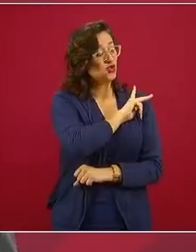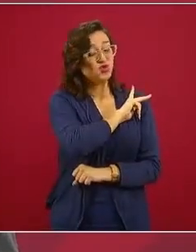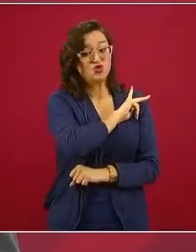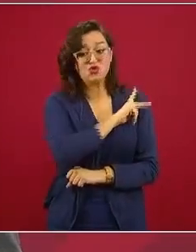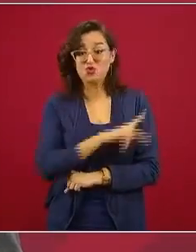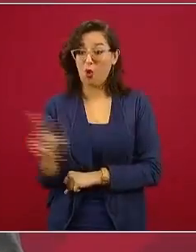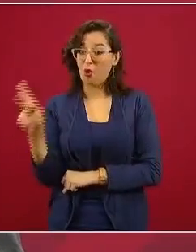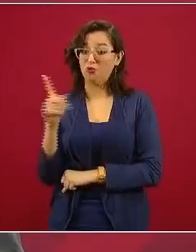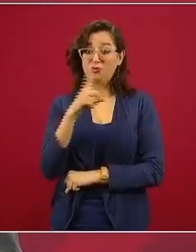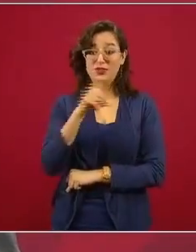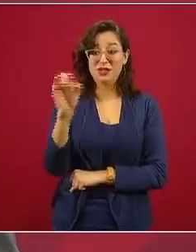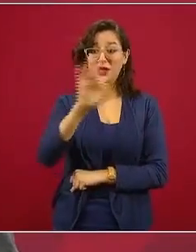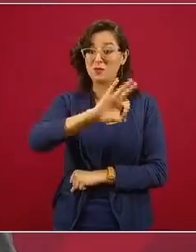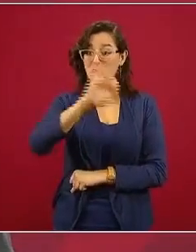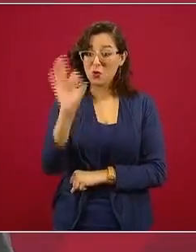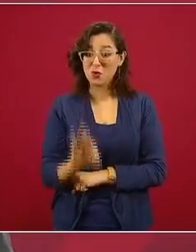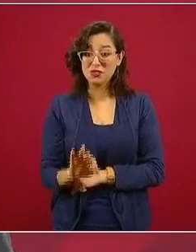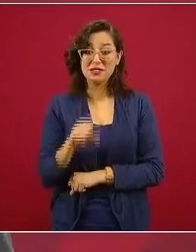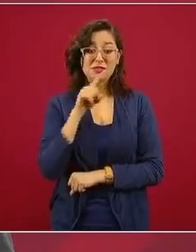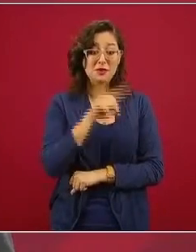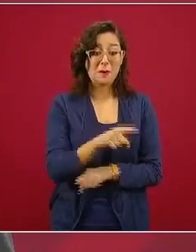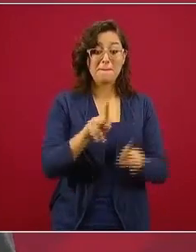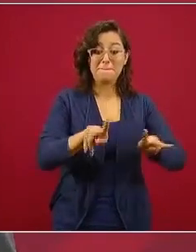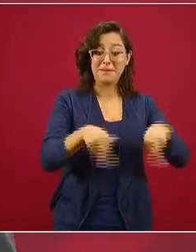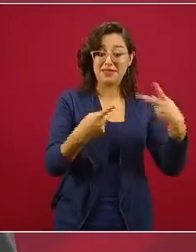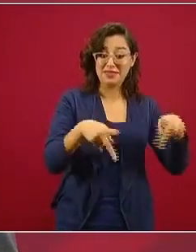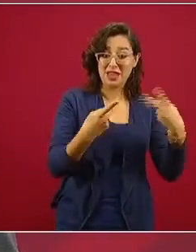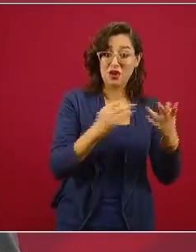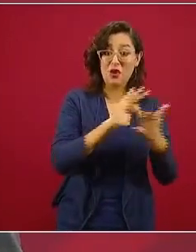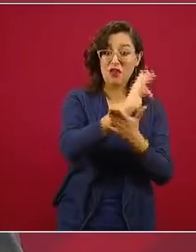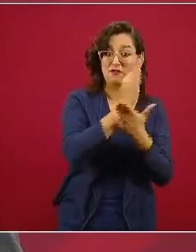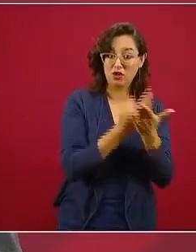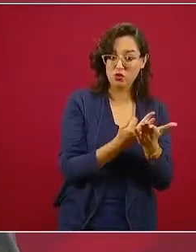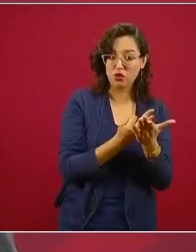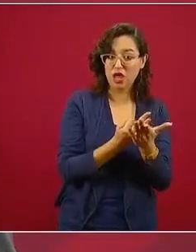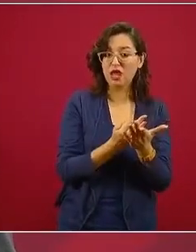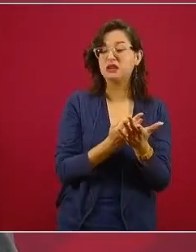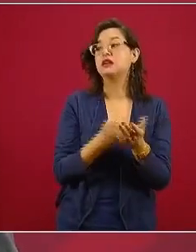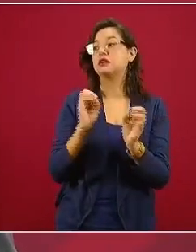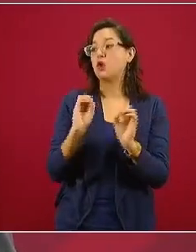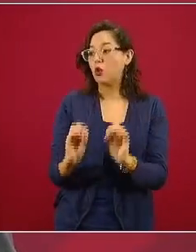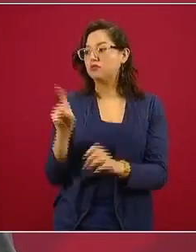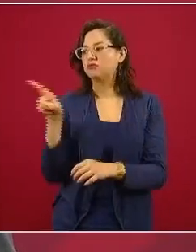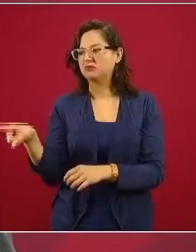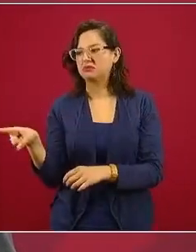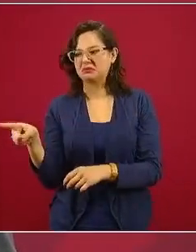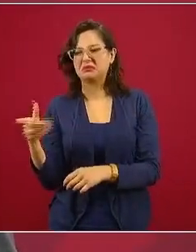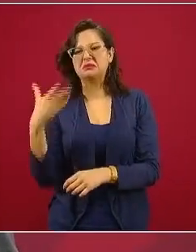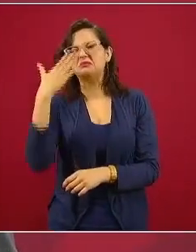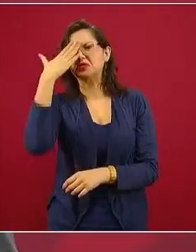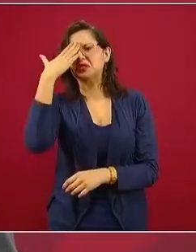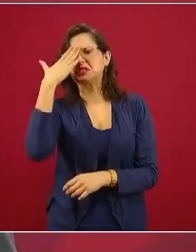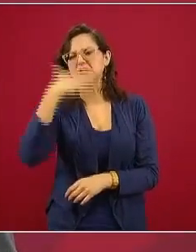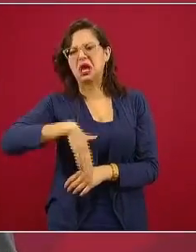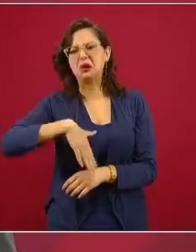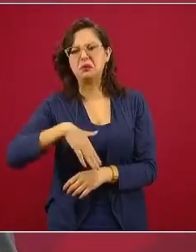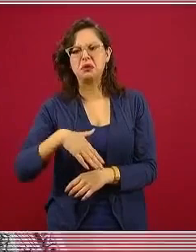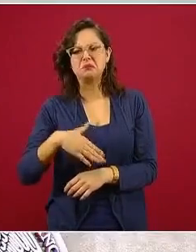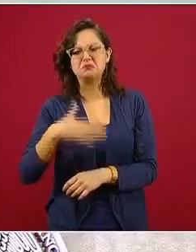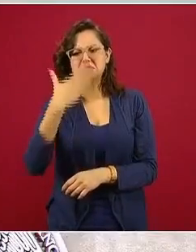que vendieron las facturas o sabiendo que había un